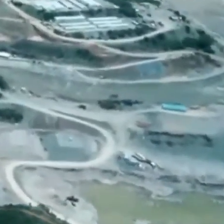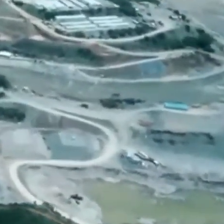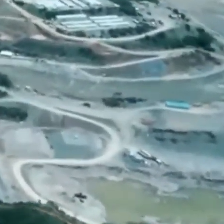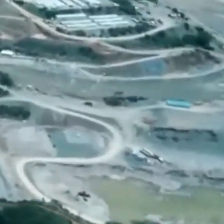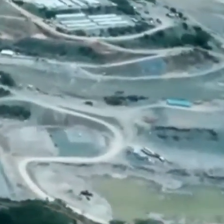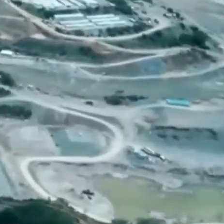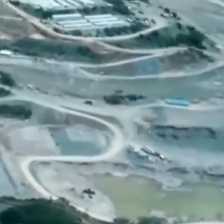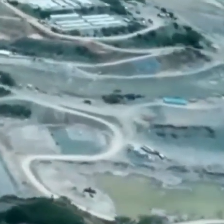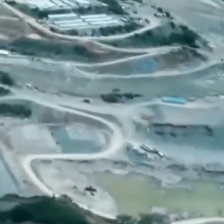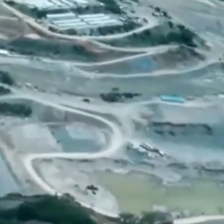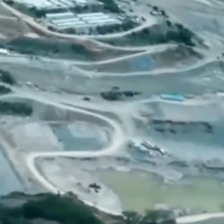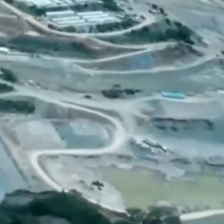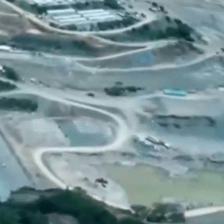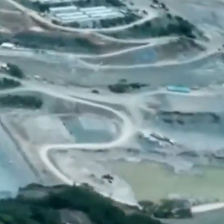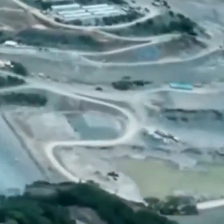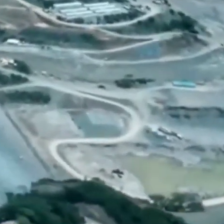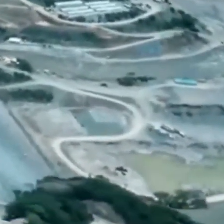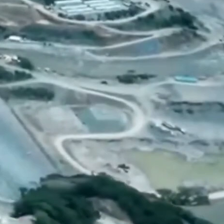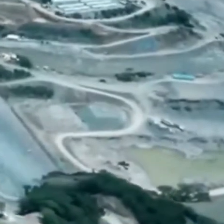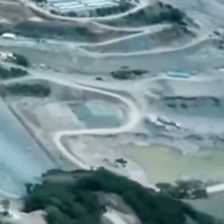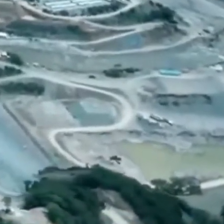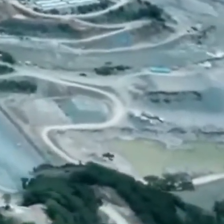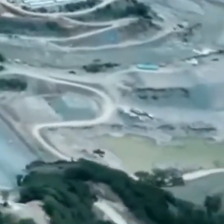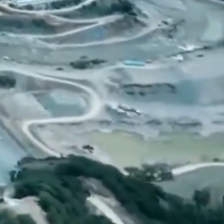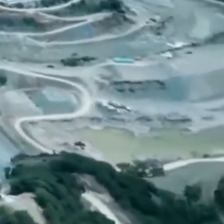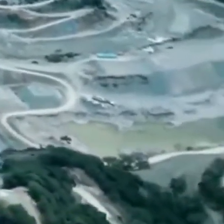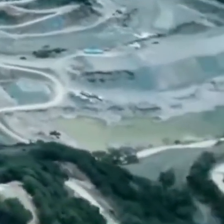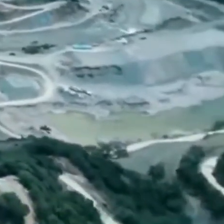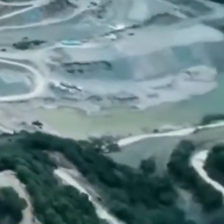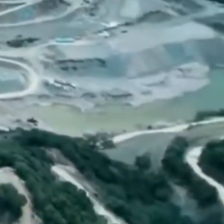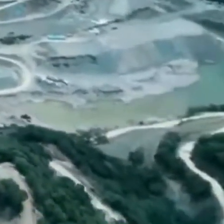con un avance del 20-25%.